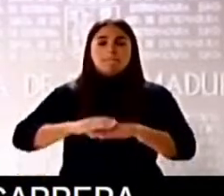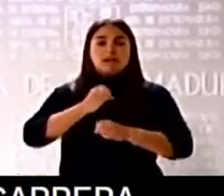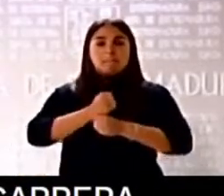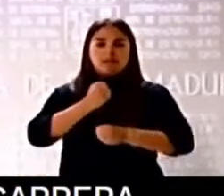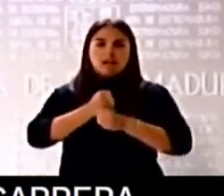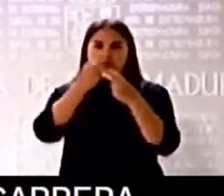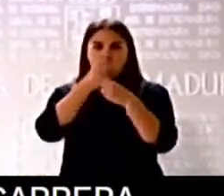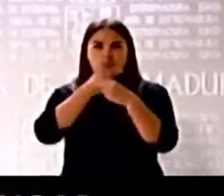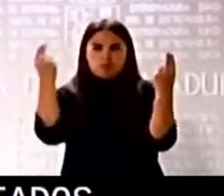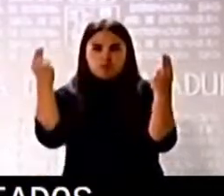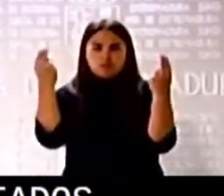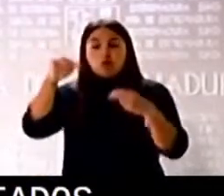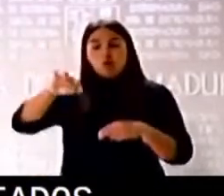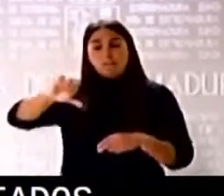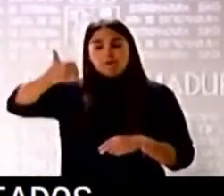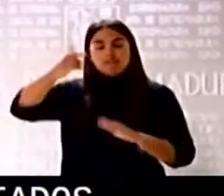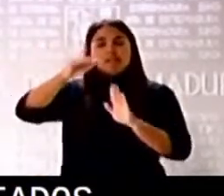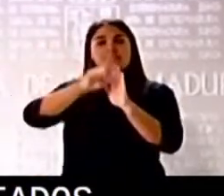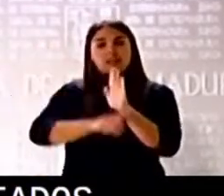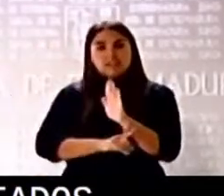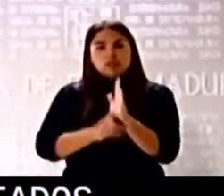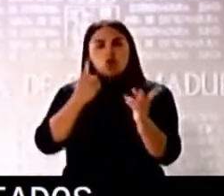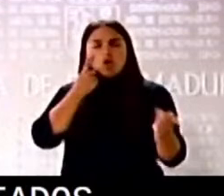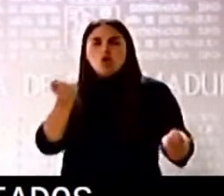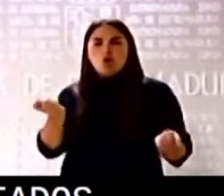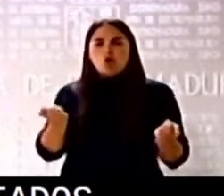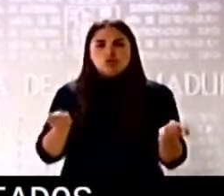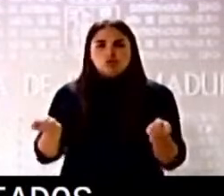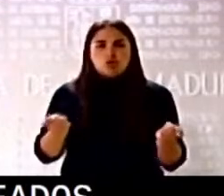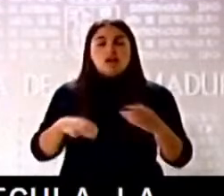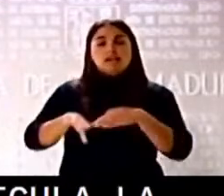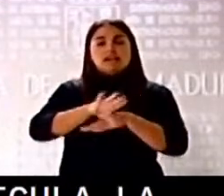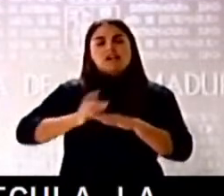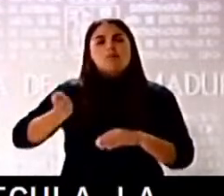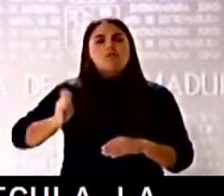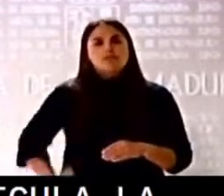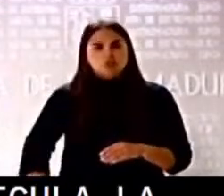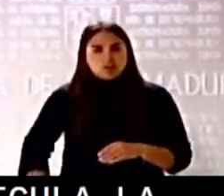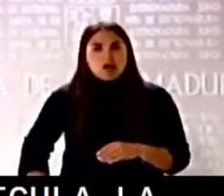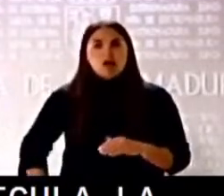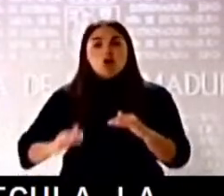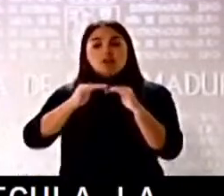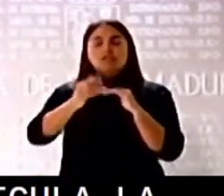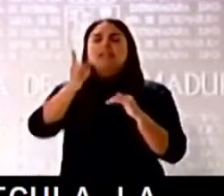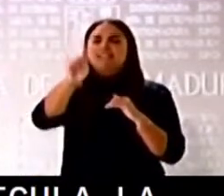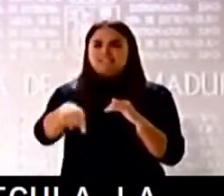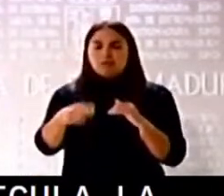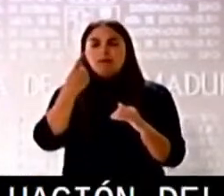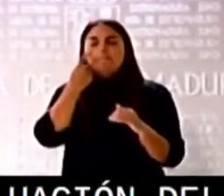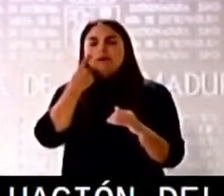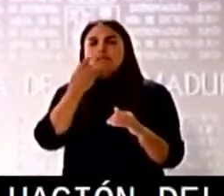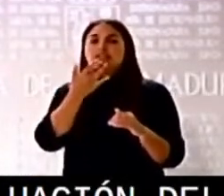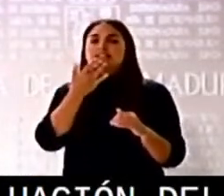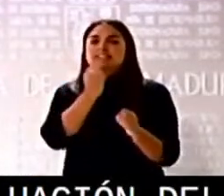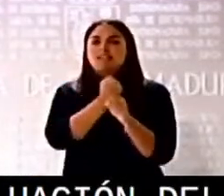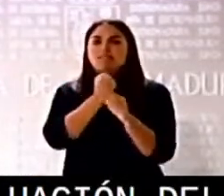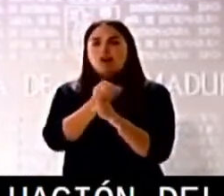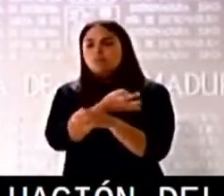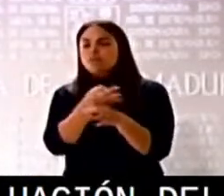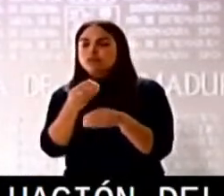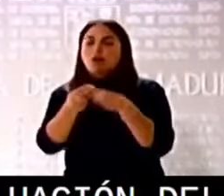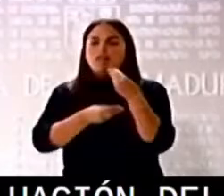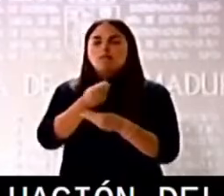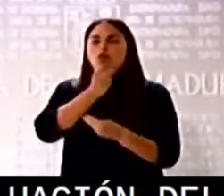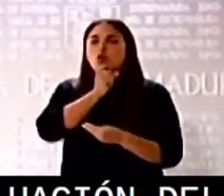empleados públicos. Aprobamos hoy el decreto que regula la carrera profesional horizontal y la evaluación del desempeño de los empleados públicos